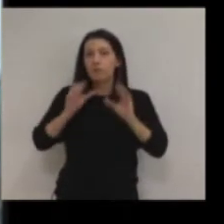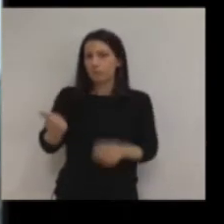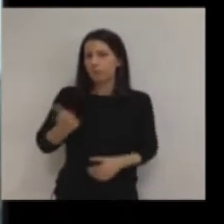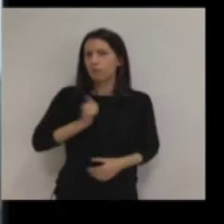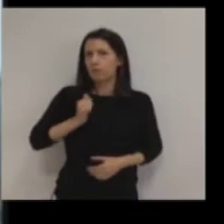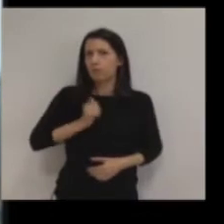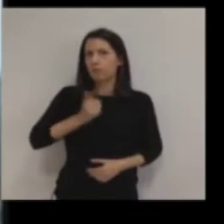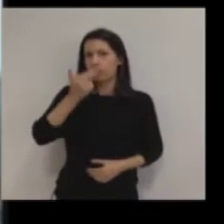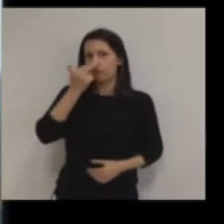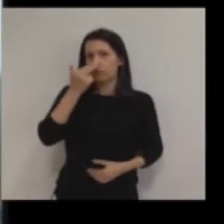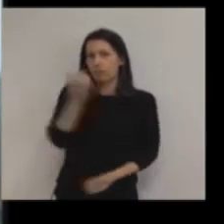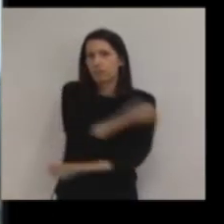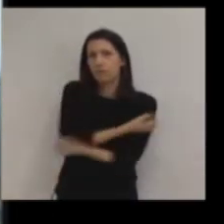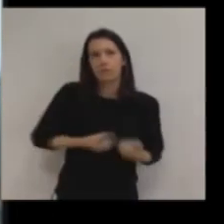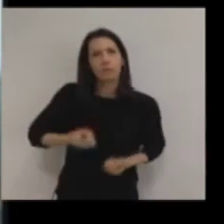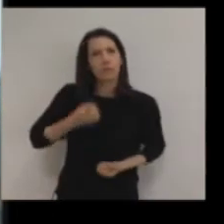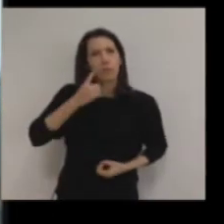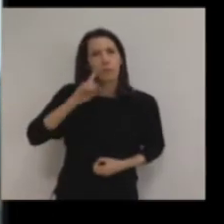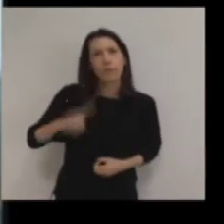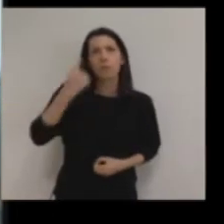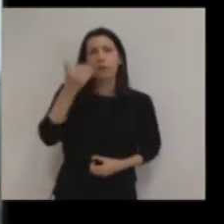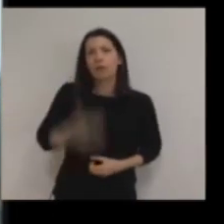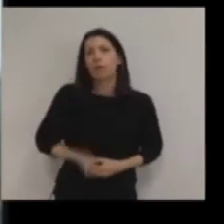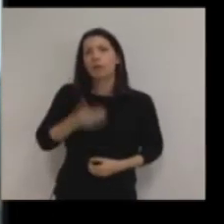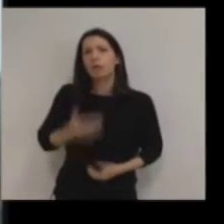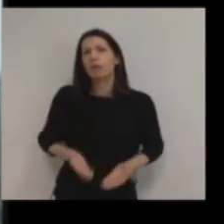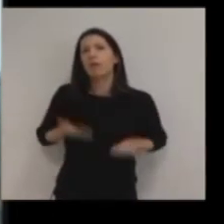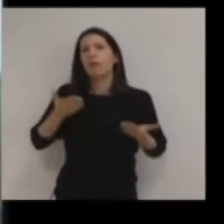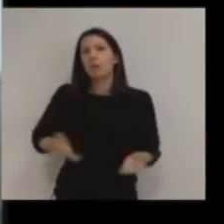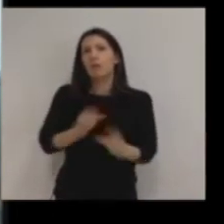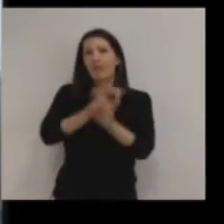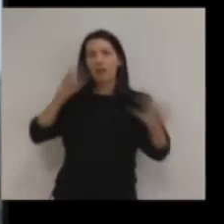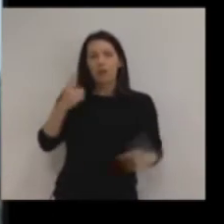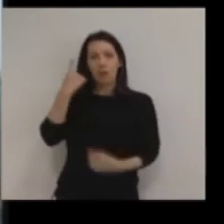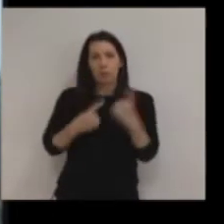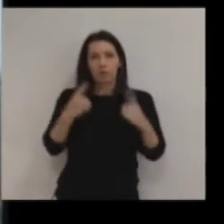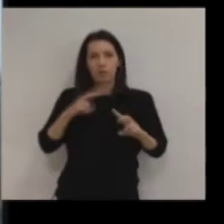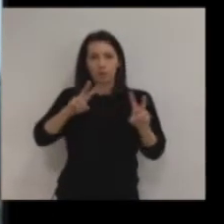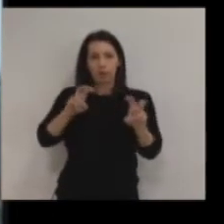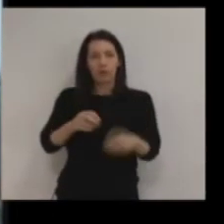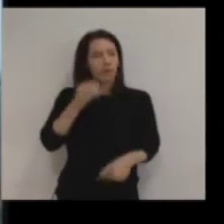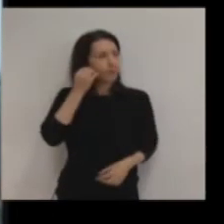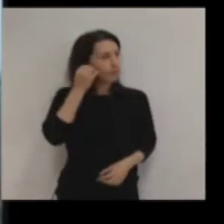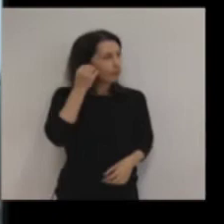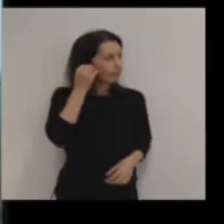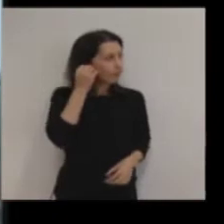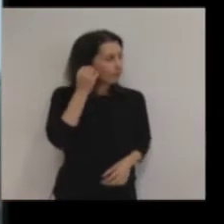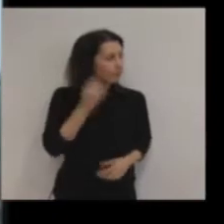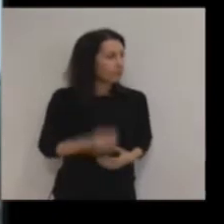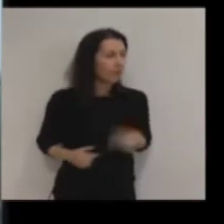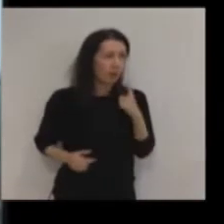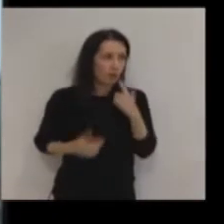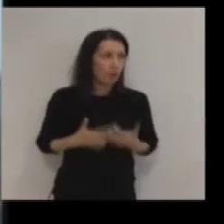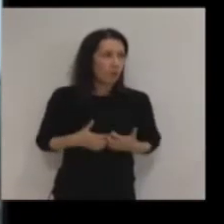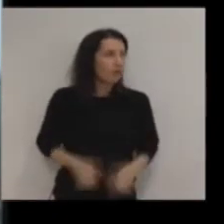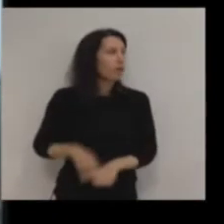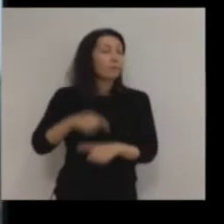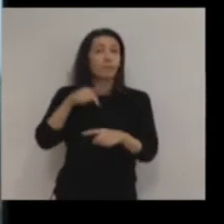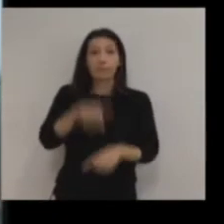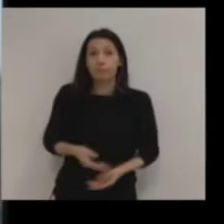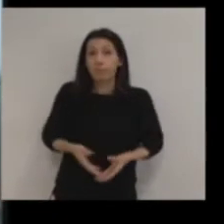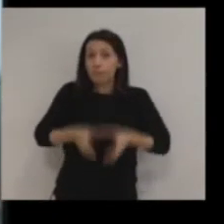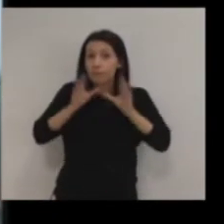fructífero, interesante y sobre todo importante y ayude a clarificar algunos aspectos. Este desayuno en